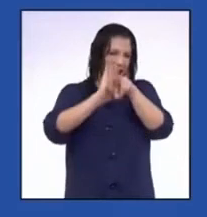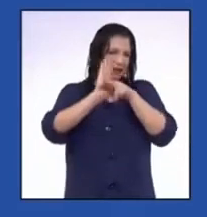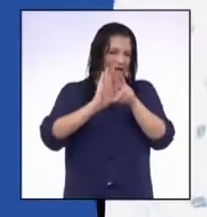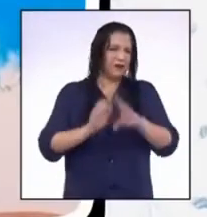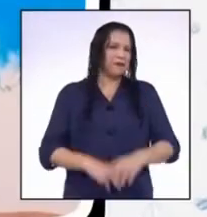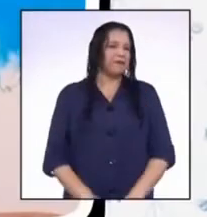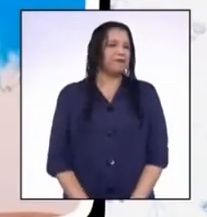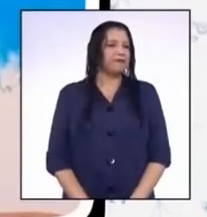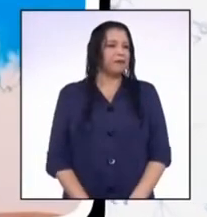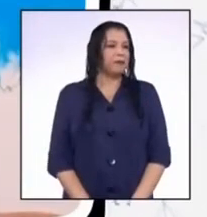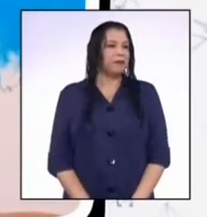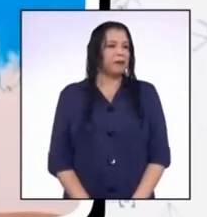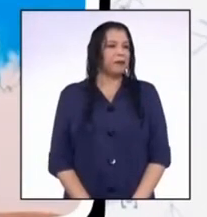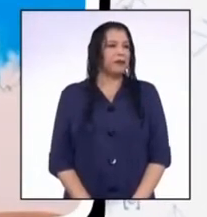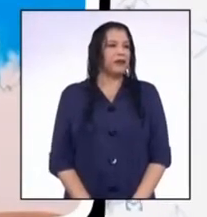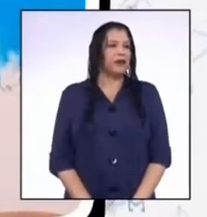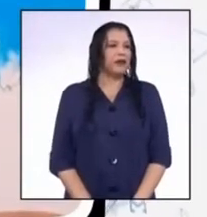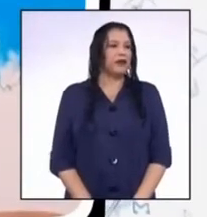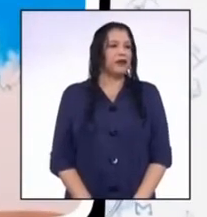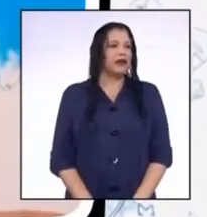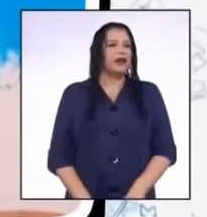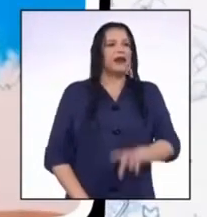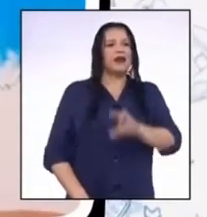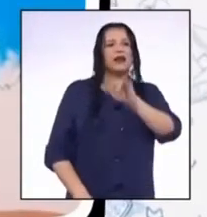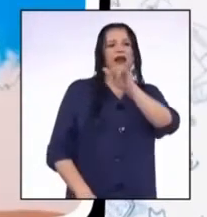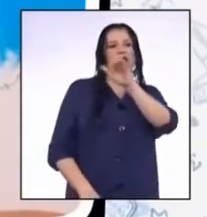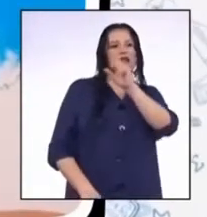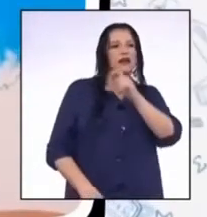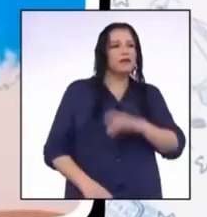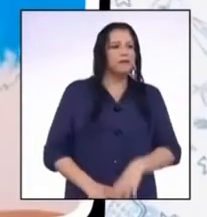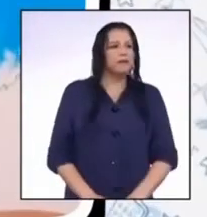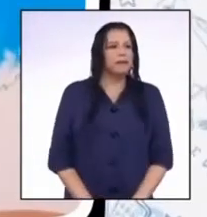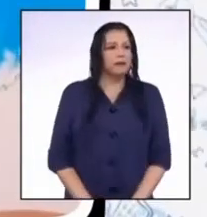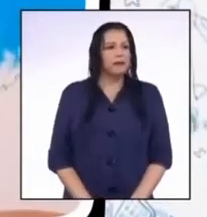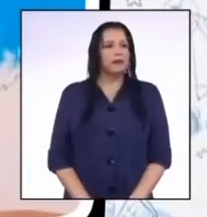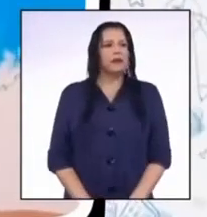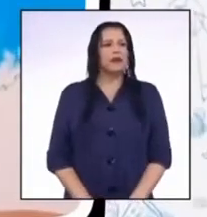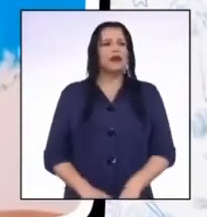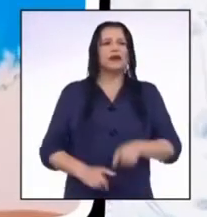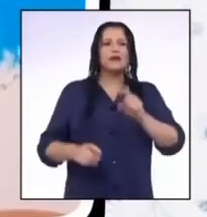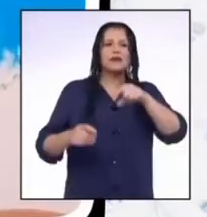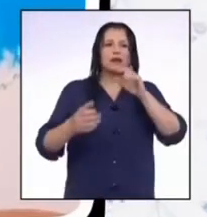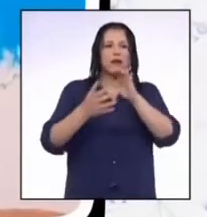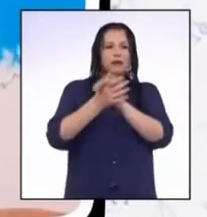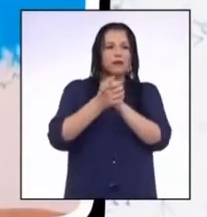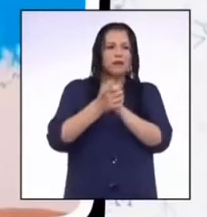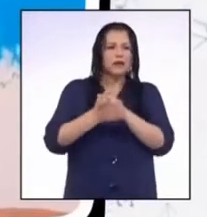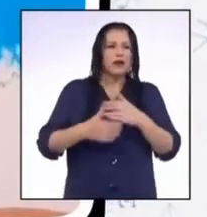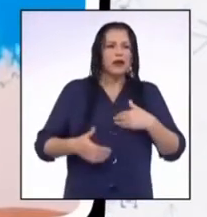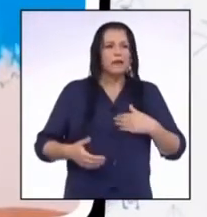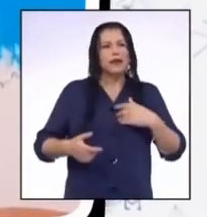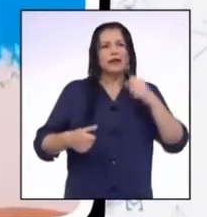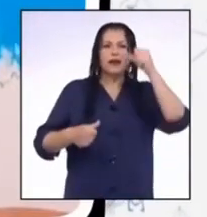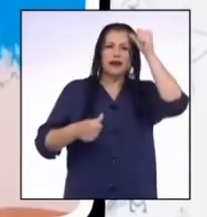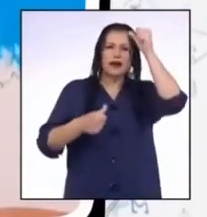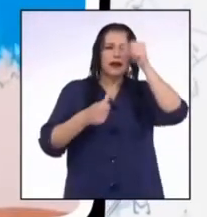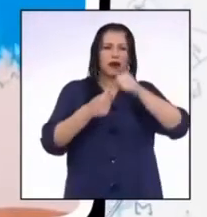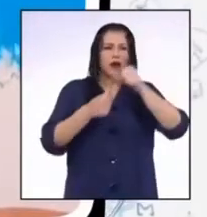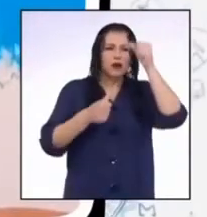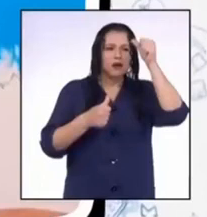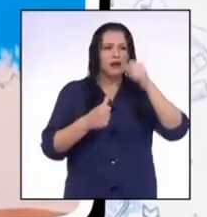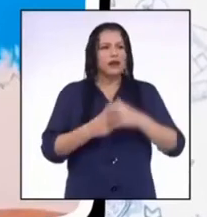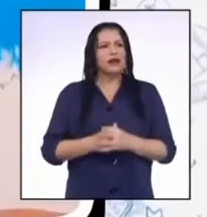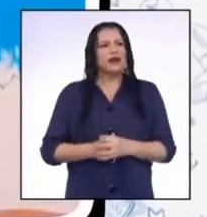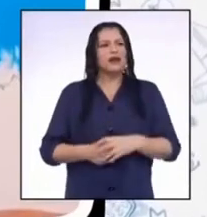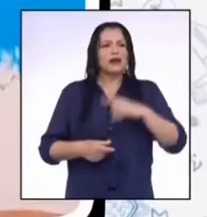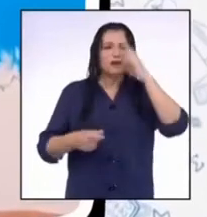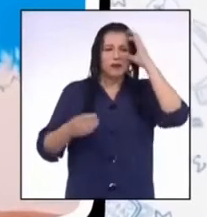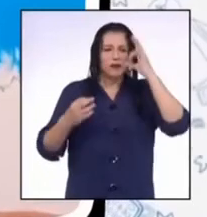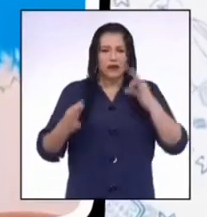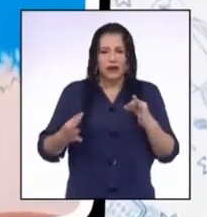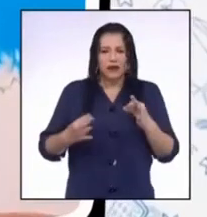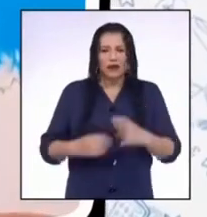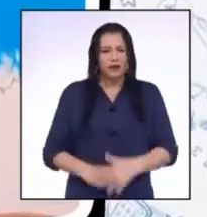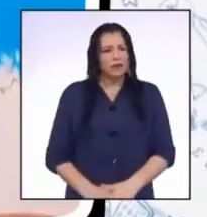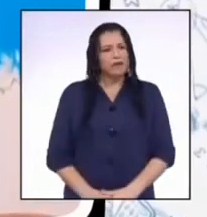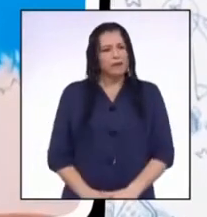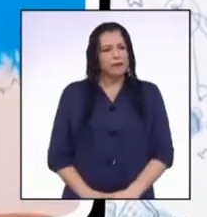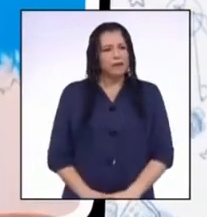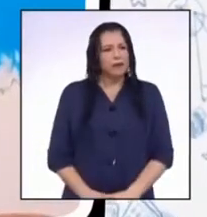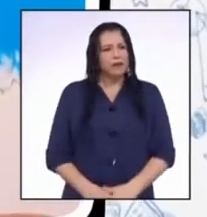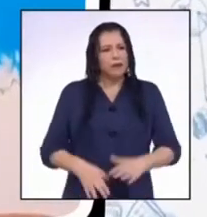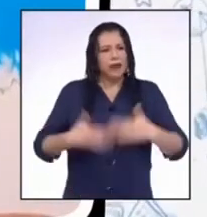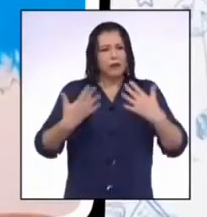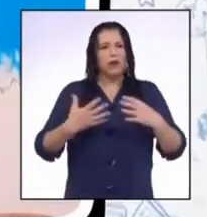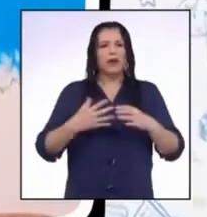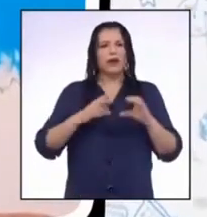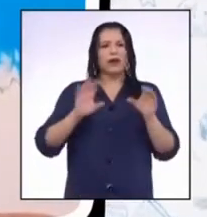verlo. Maestra, esa línea del tiempo de la planificación que mostró me hizo recordar a los niveles que tengo que pasar en un videojuego para